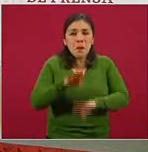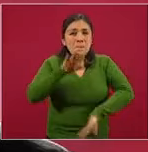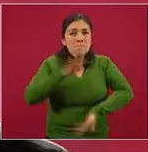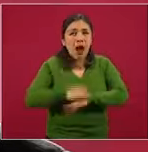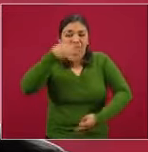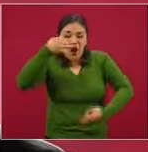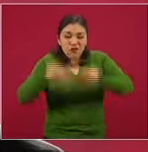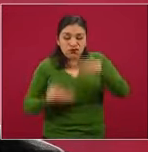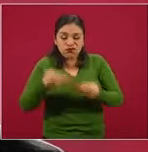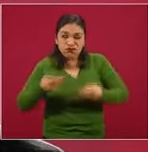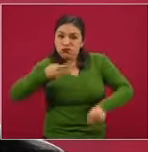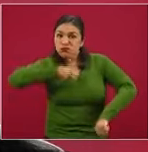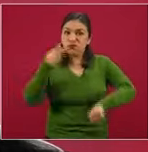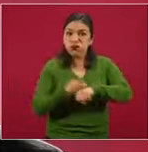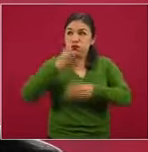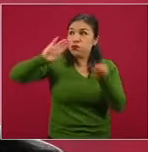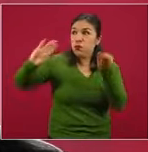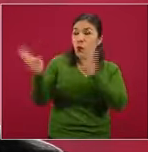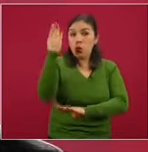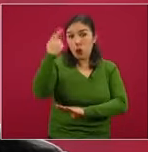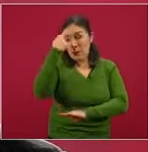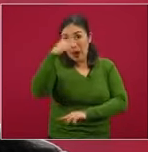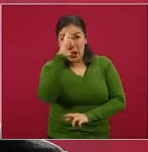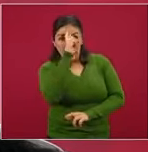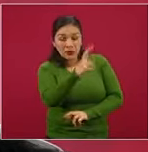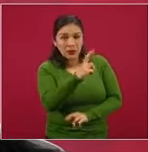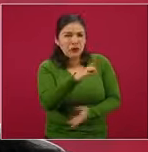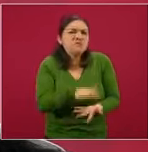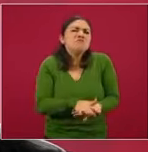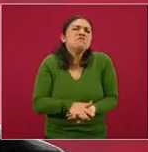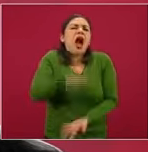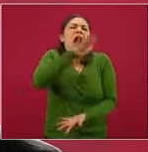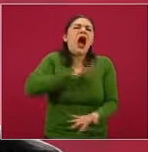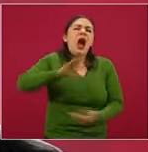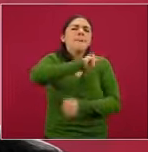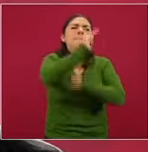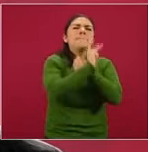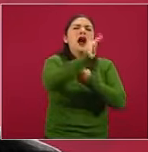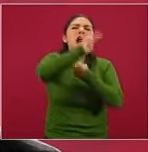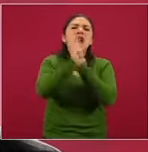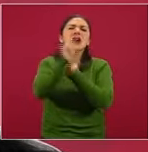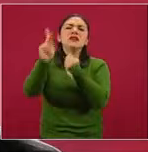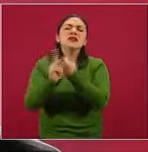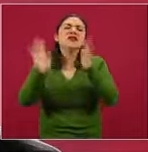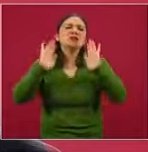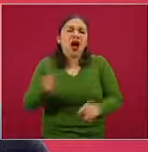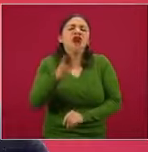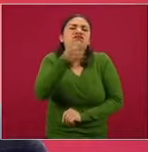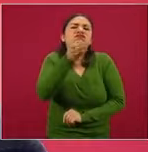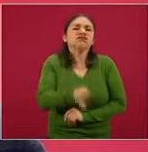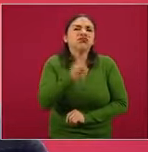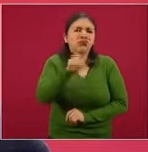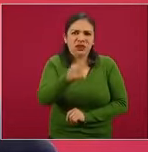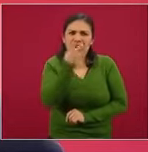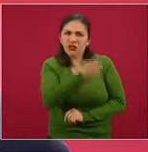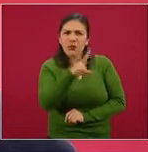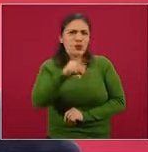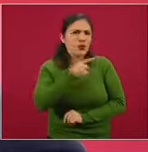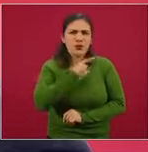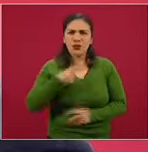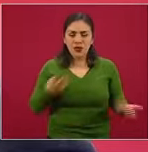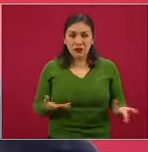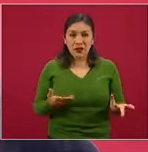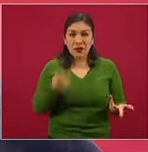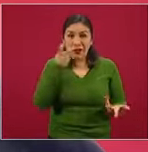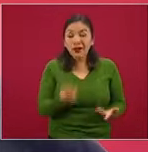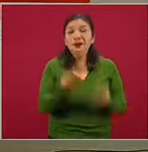instrumentos jurídicos mundiales para que la gran mayoría de los países, afortunadamente, aceptamos esto como referencia. Y